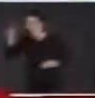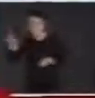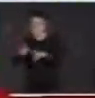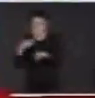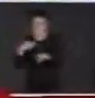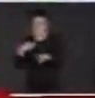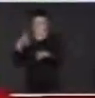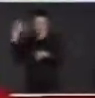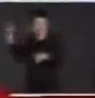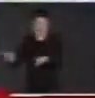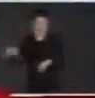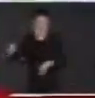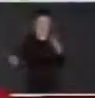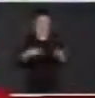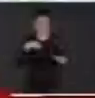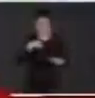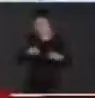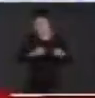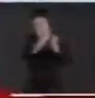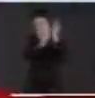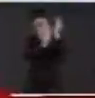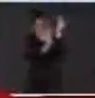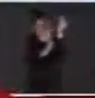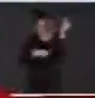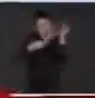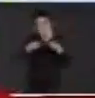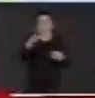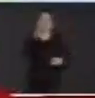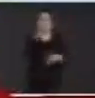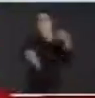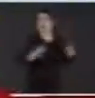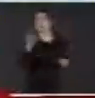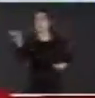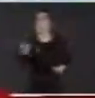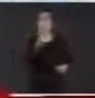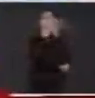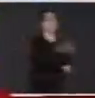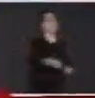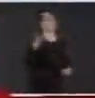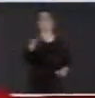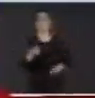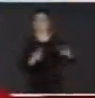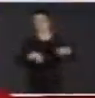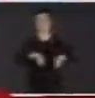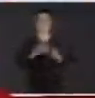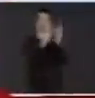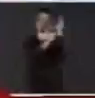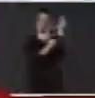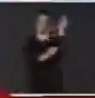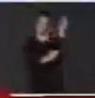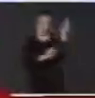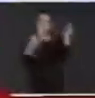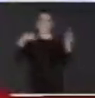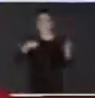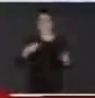yo controlaré lo que haces tú. Tú y tú, David, tú y tu vudú. También